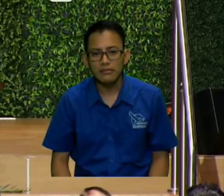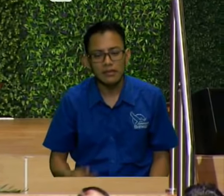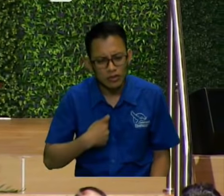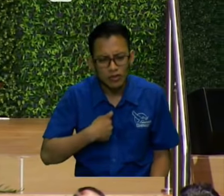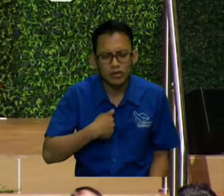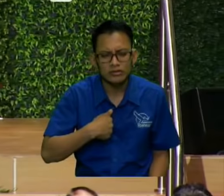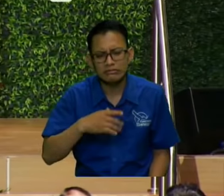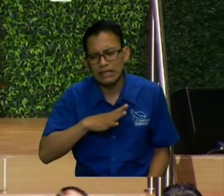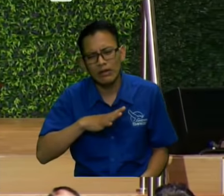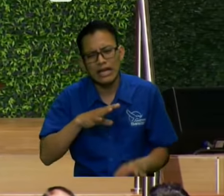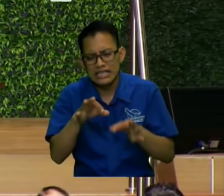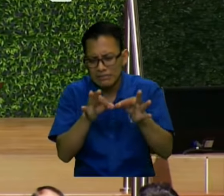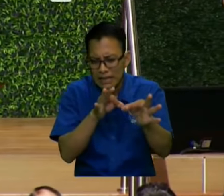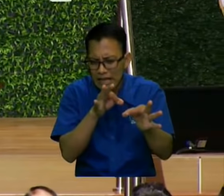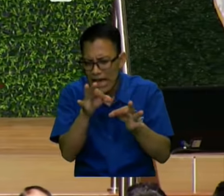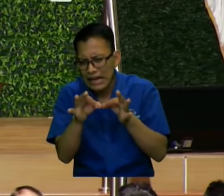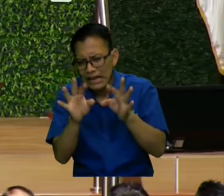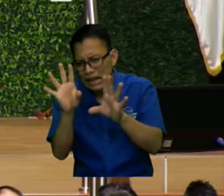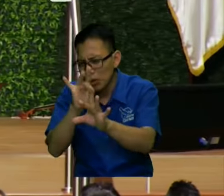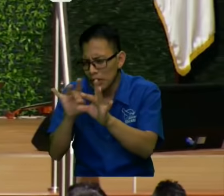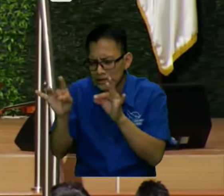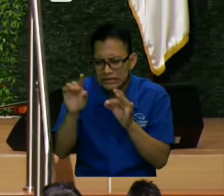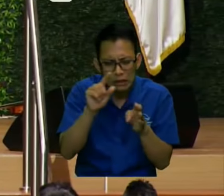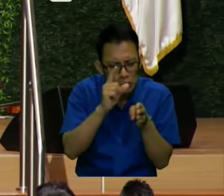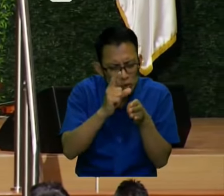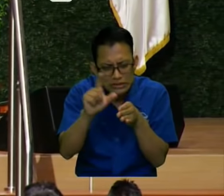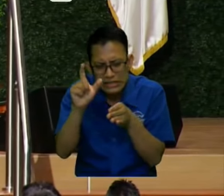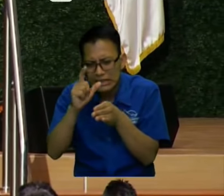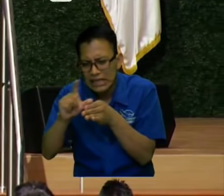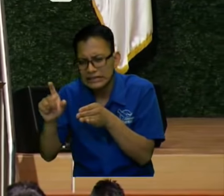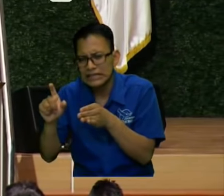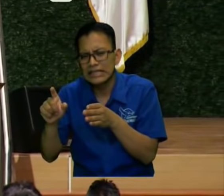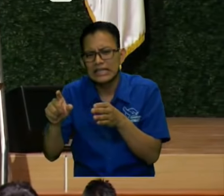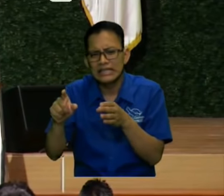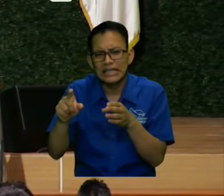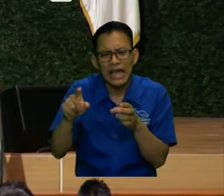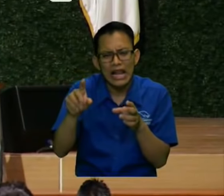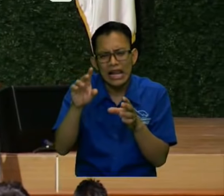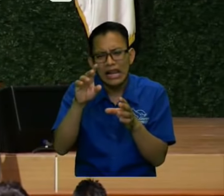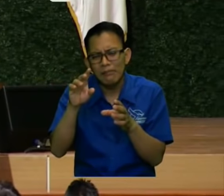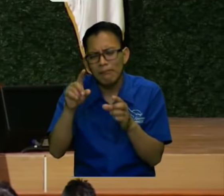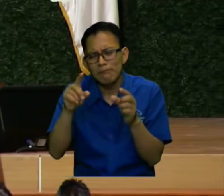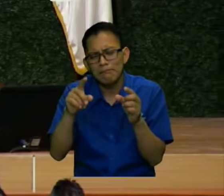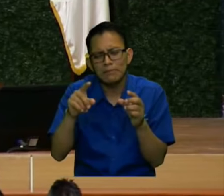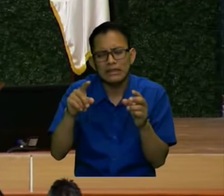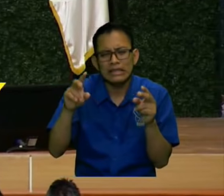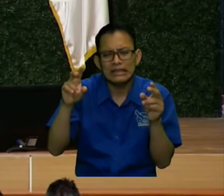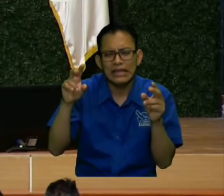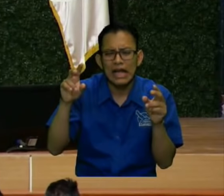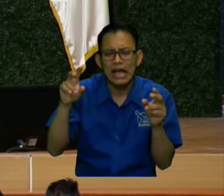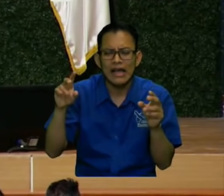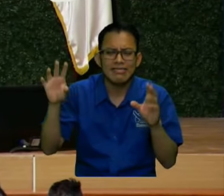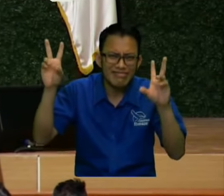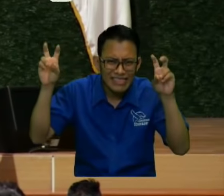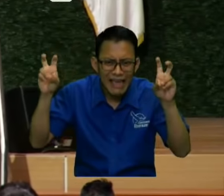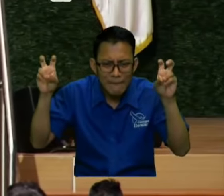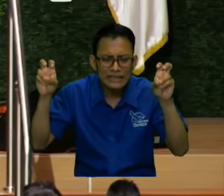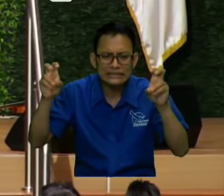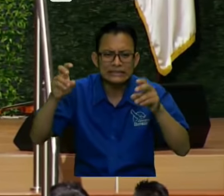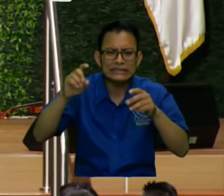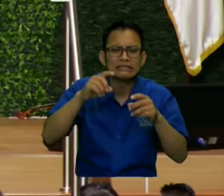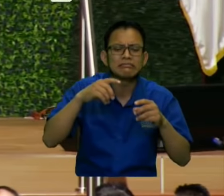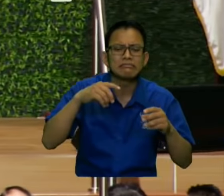aquí algunas espigas que en algún momento de algunos temas que hemos conversado. Pero una